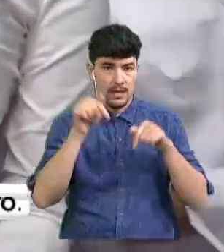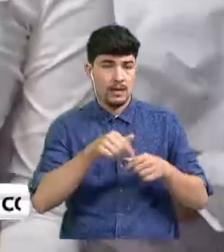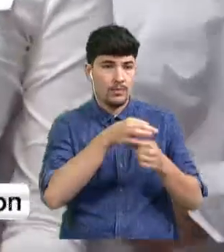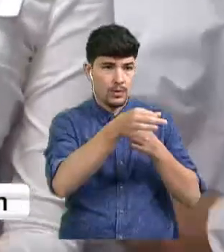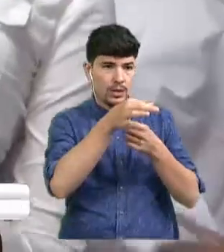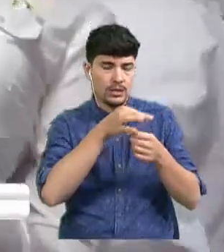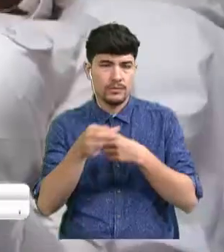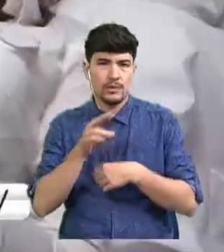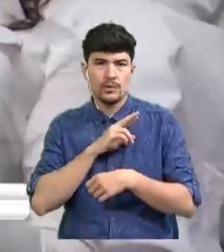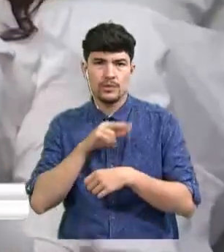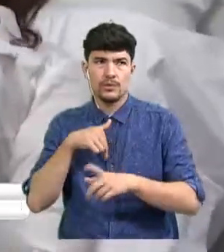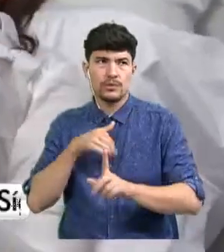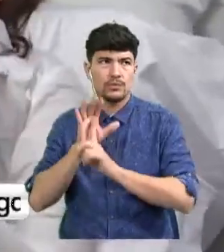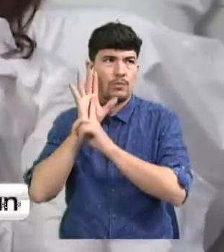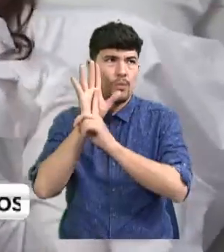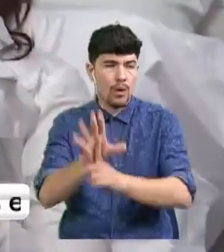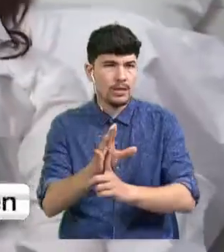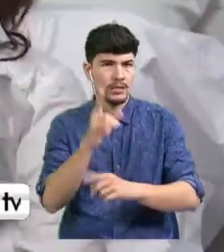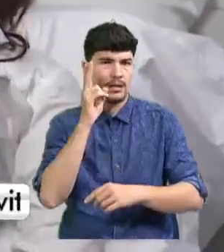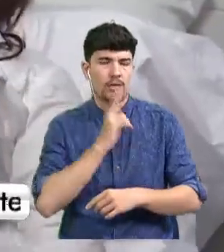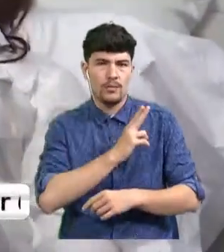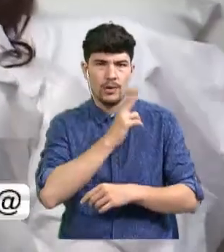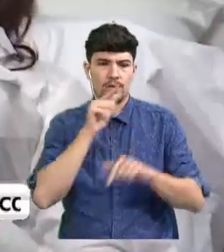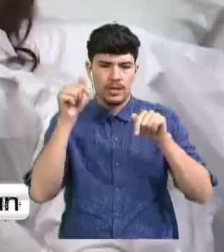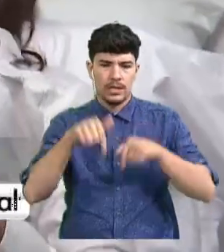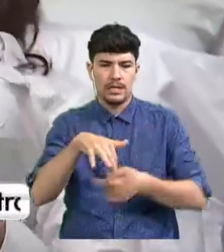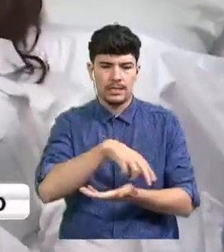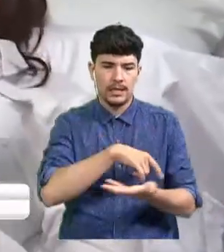municipales, demostrando una vez más el compromiso de un